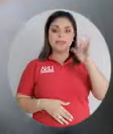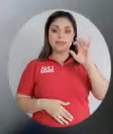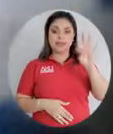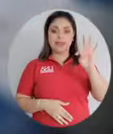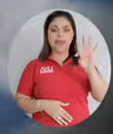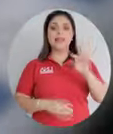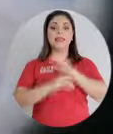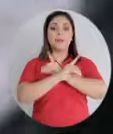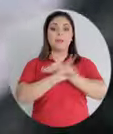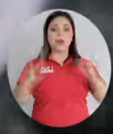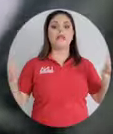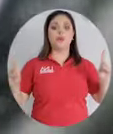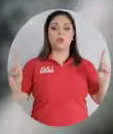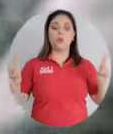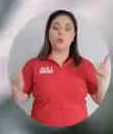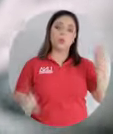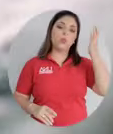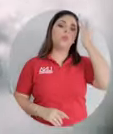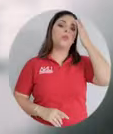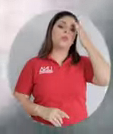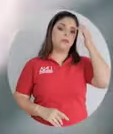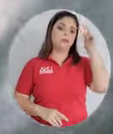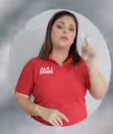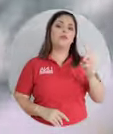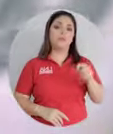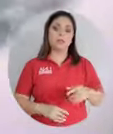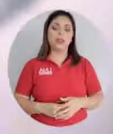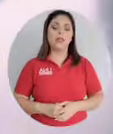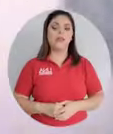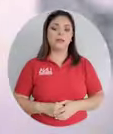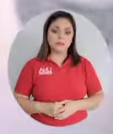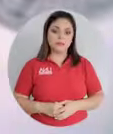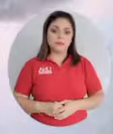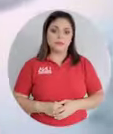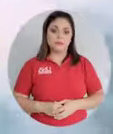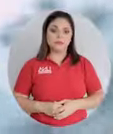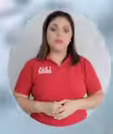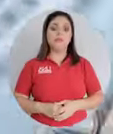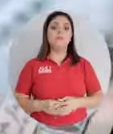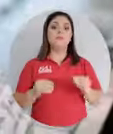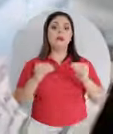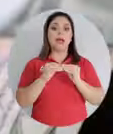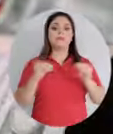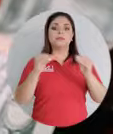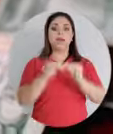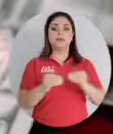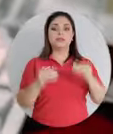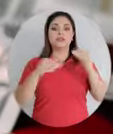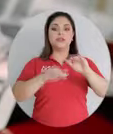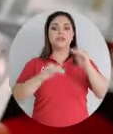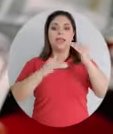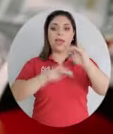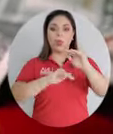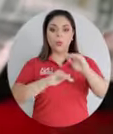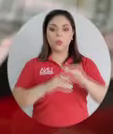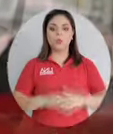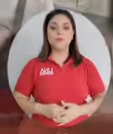El Estado Social de Derecho muy preocupante. Está viéndose cada vez más restringido, se